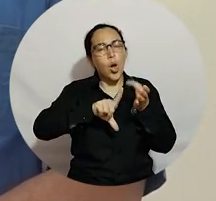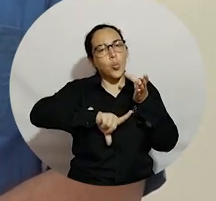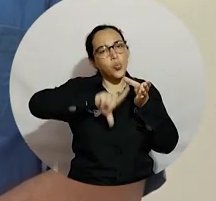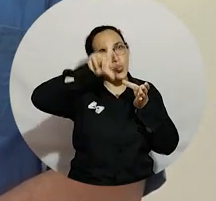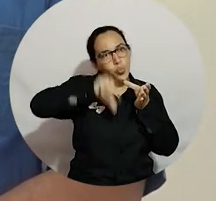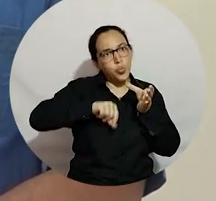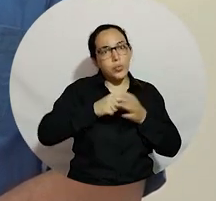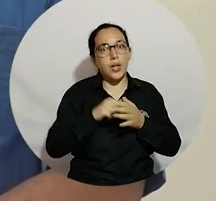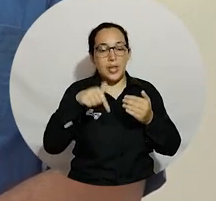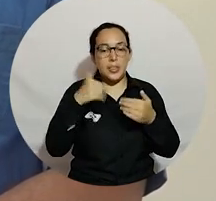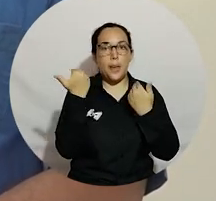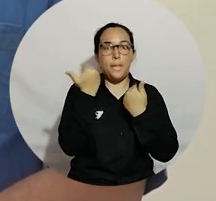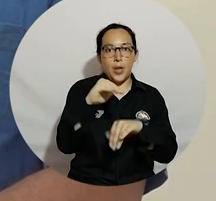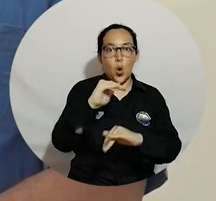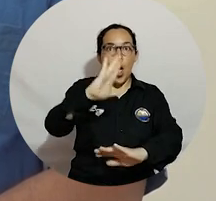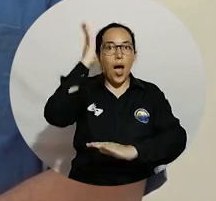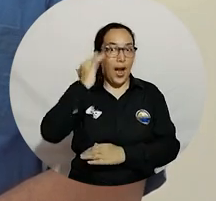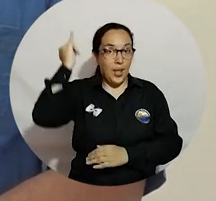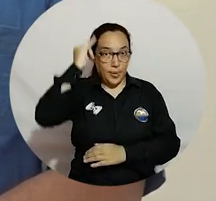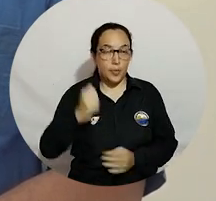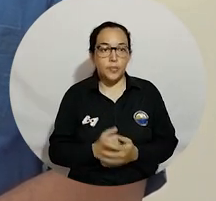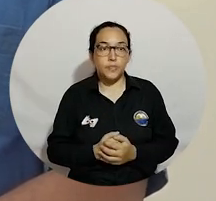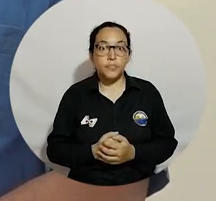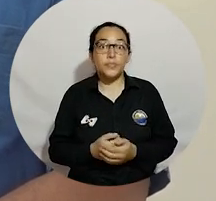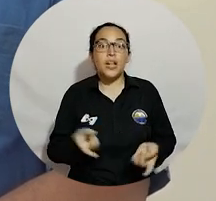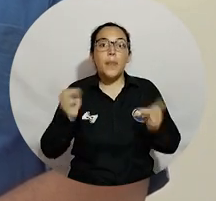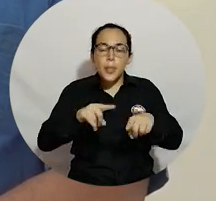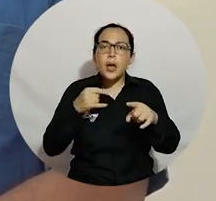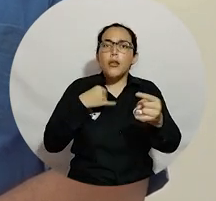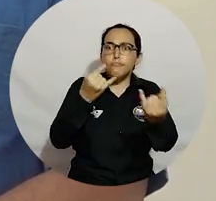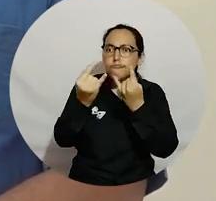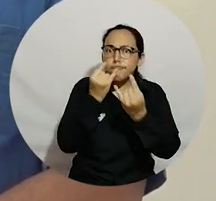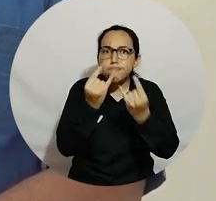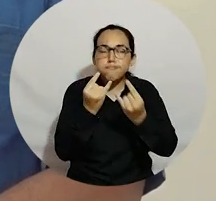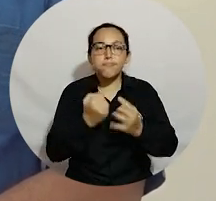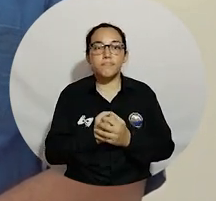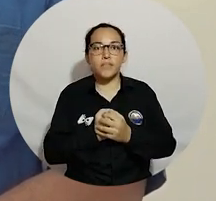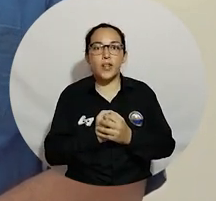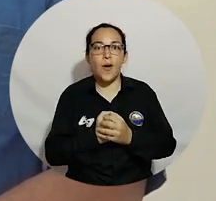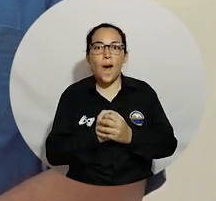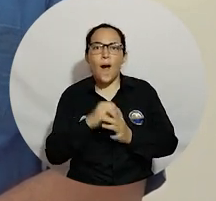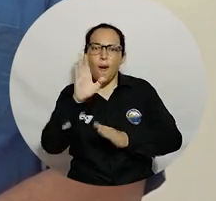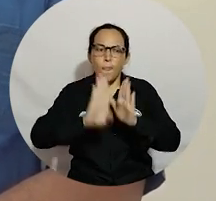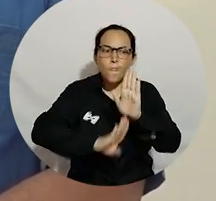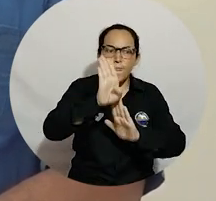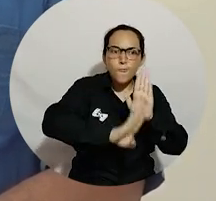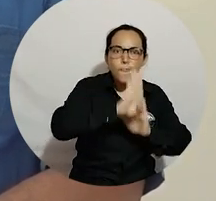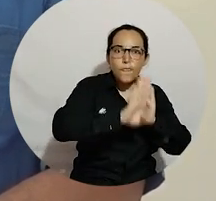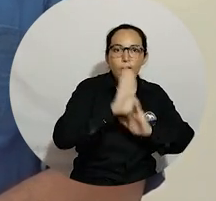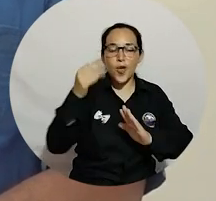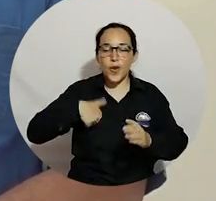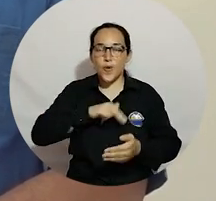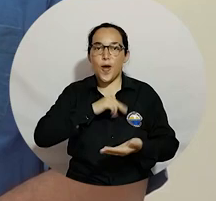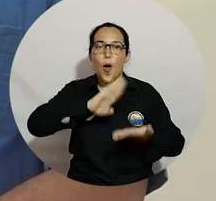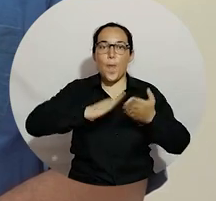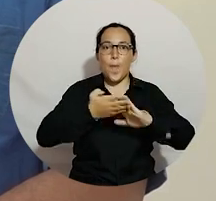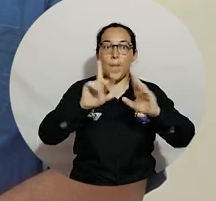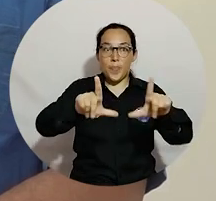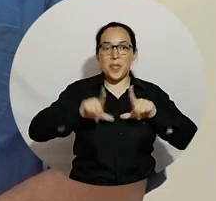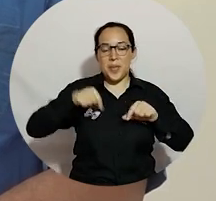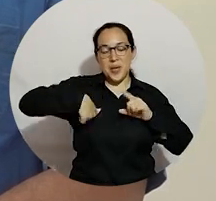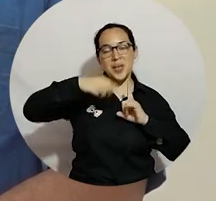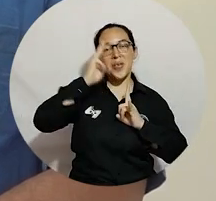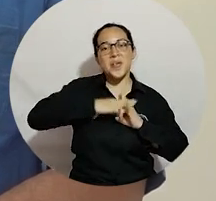de matrículas en este periodo académico. También estamos interesados en contribuir al crecimiento y desarrollo de